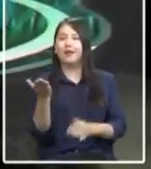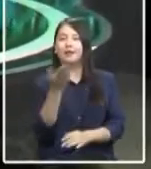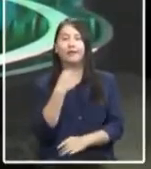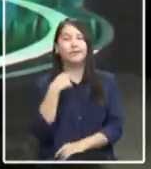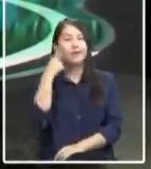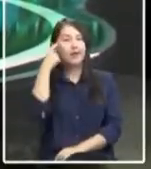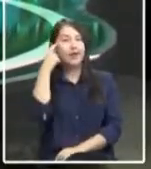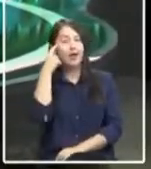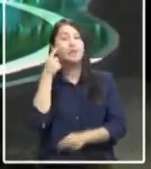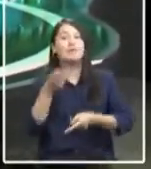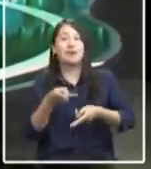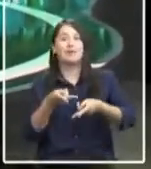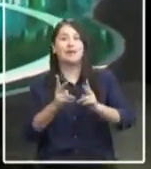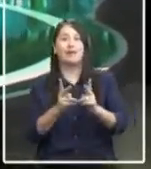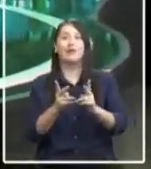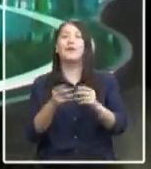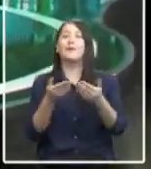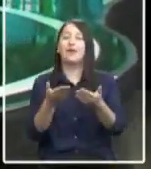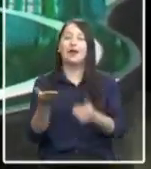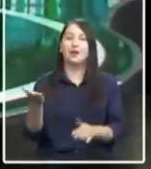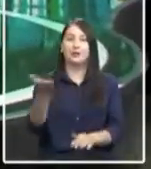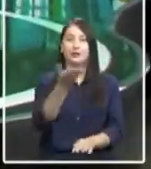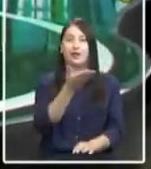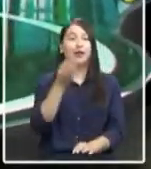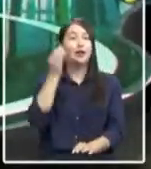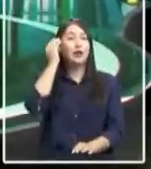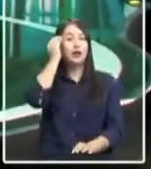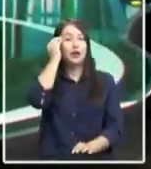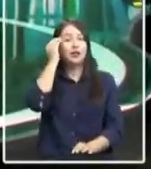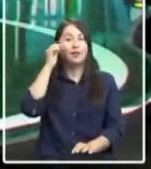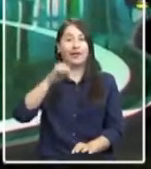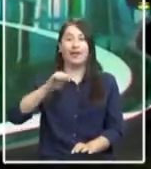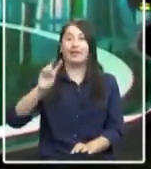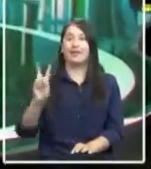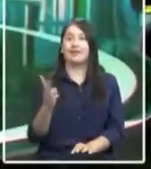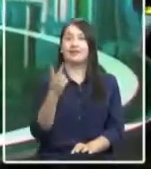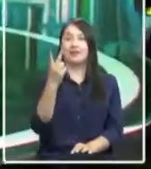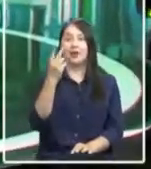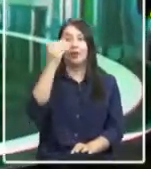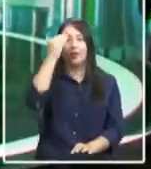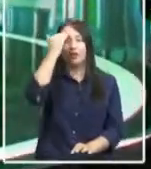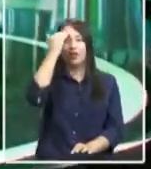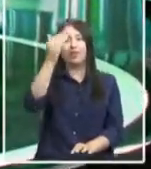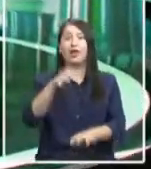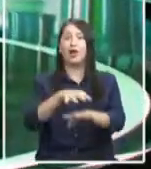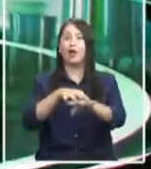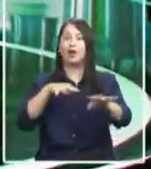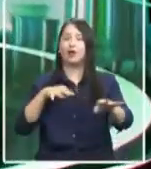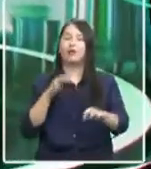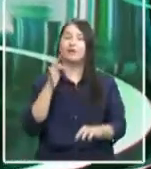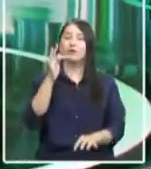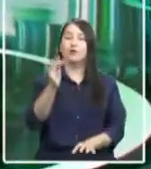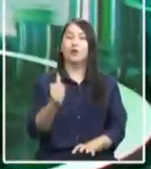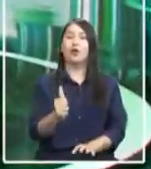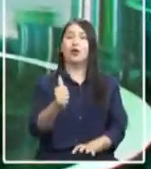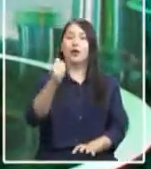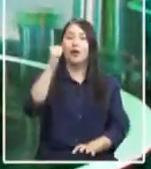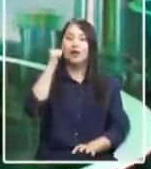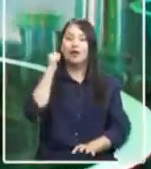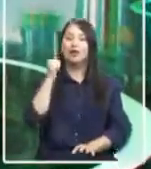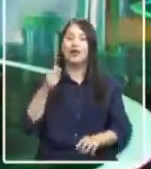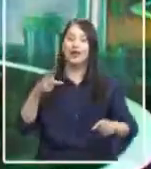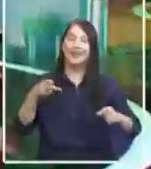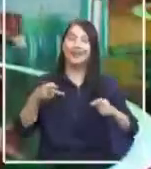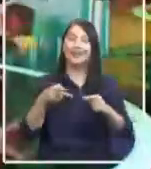estar disponible para ustedes. Recordemos, en esta segunda jornada de Congreso Futuro, ayer tuvimos una